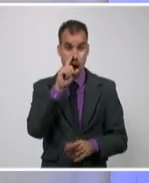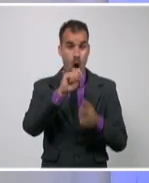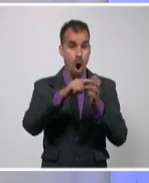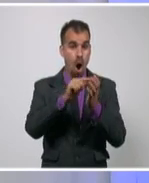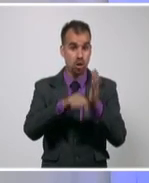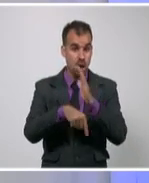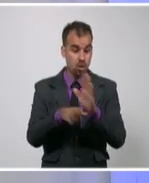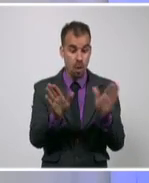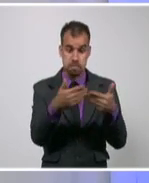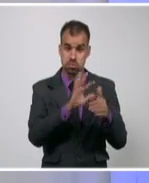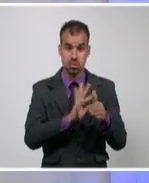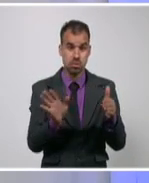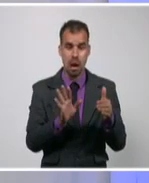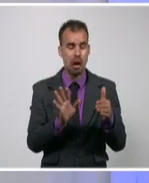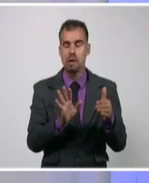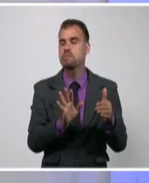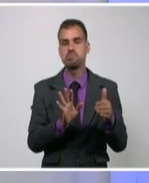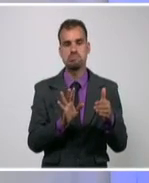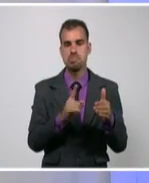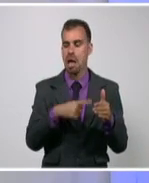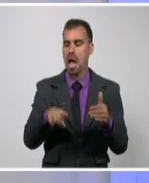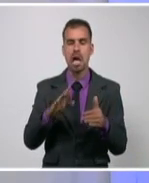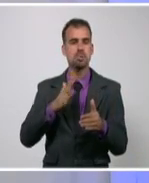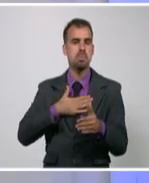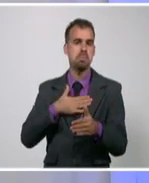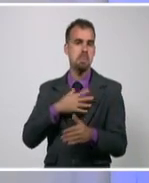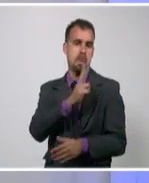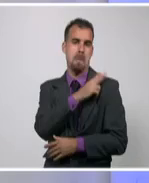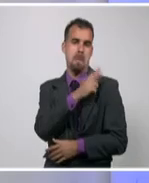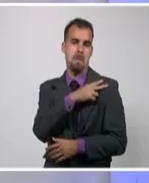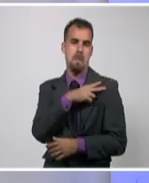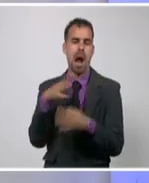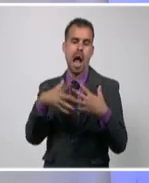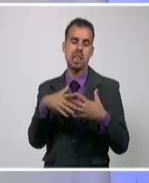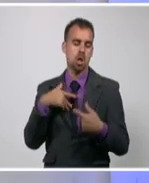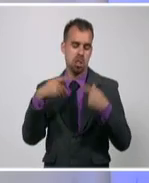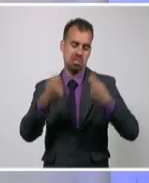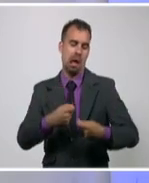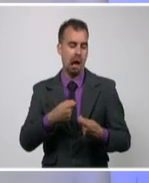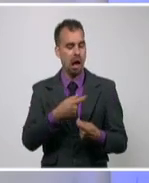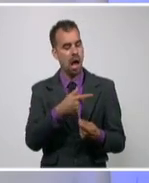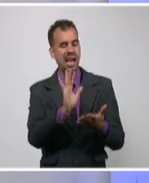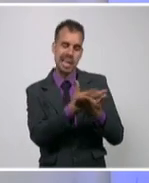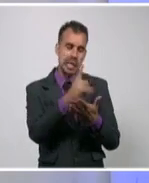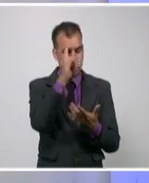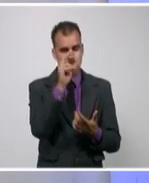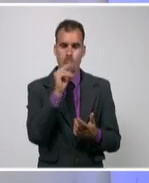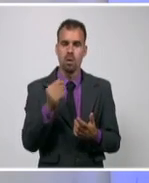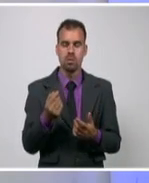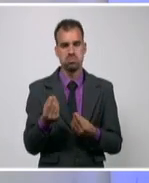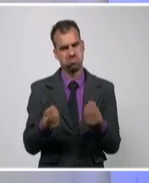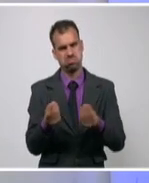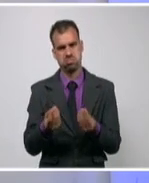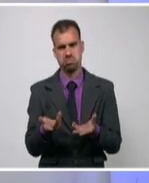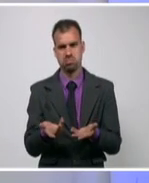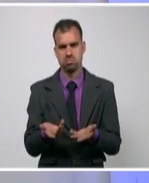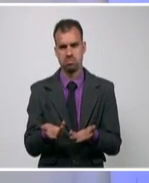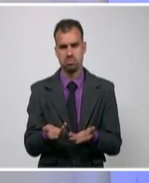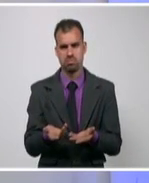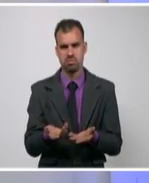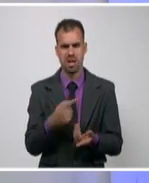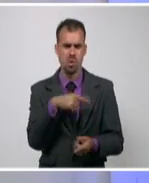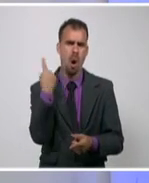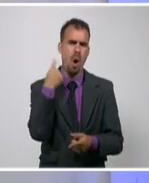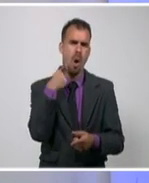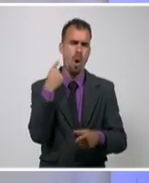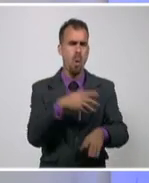potestad que solo quedó en manos de la administración norteamericana. Acuerdo sin fecha de caducidad, por tanto obsoleto,